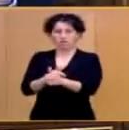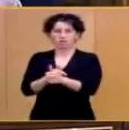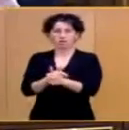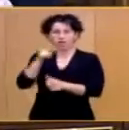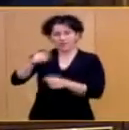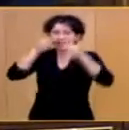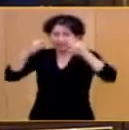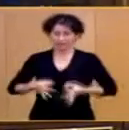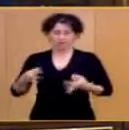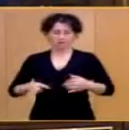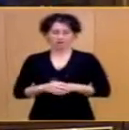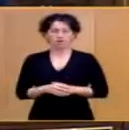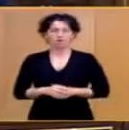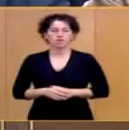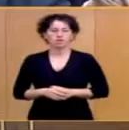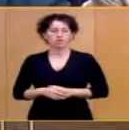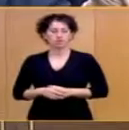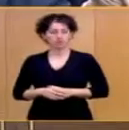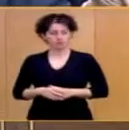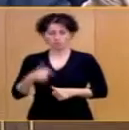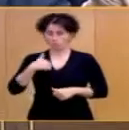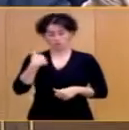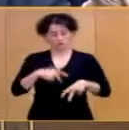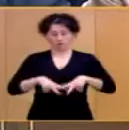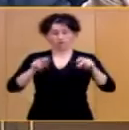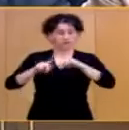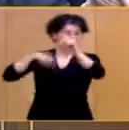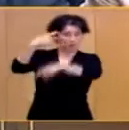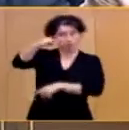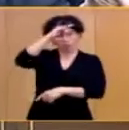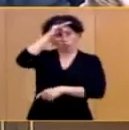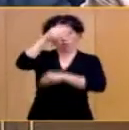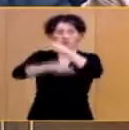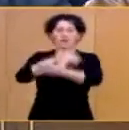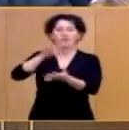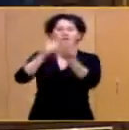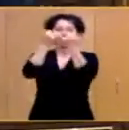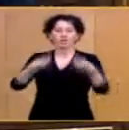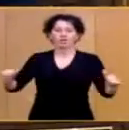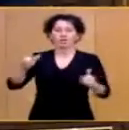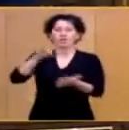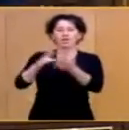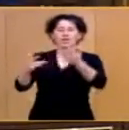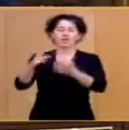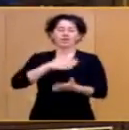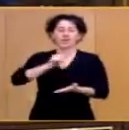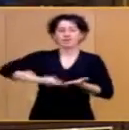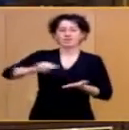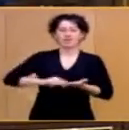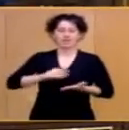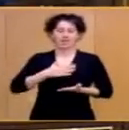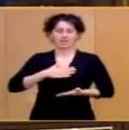Ya concluyo, señor presidente. El próximo domingo se conmemora el Día das Letras Galegas. Le pido este